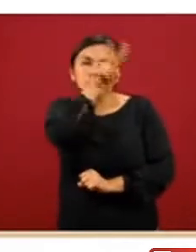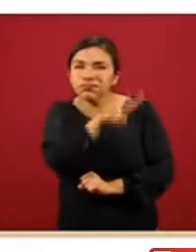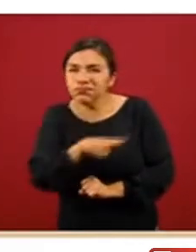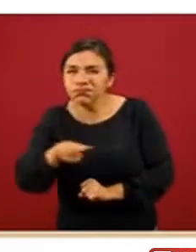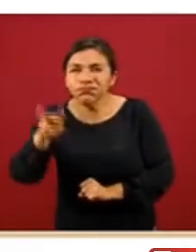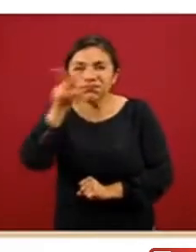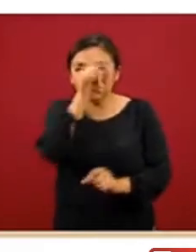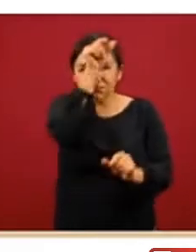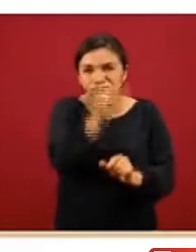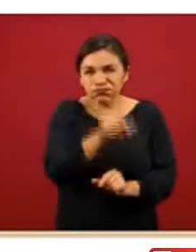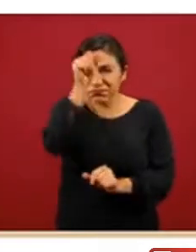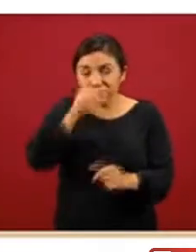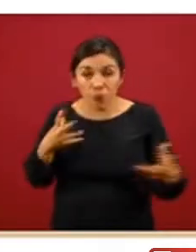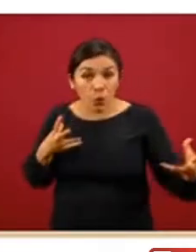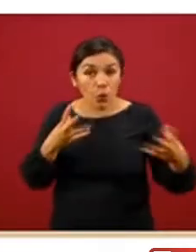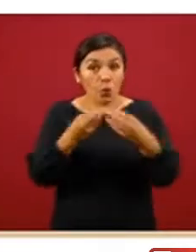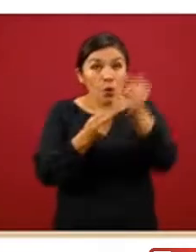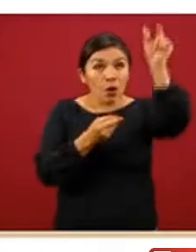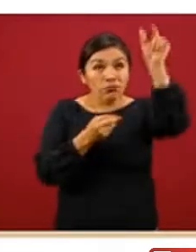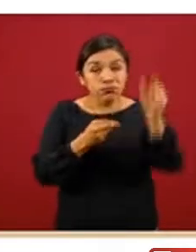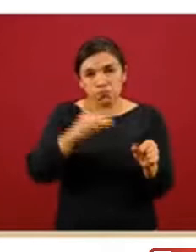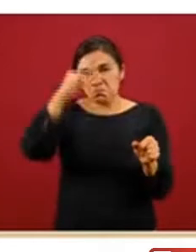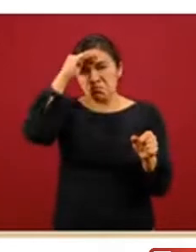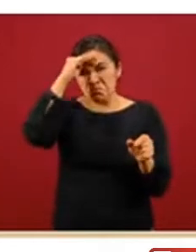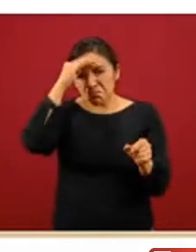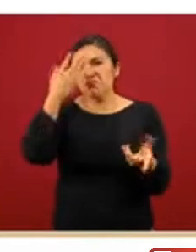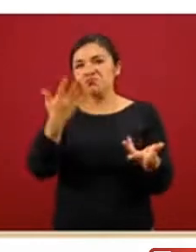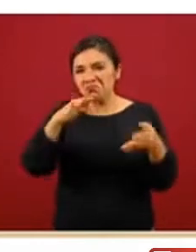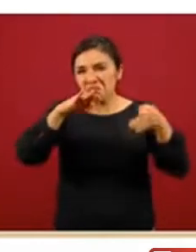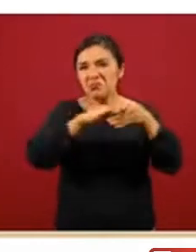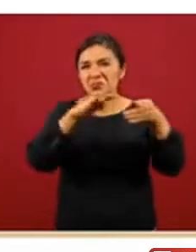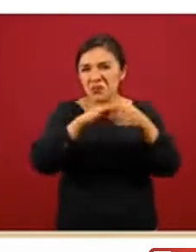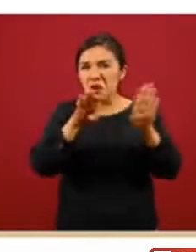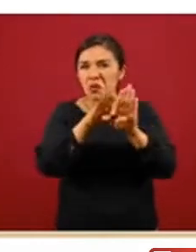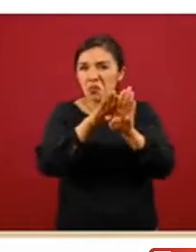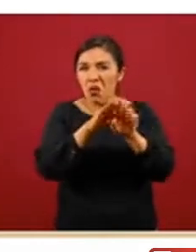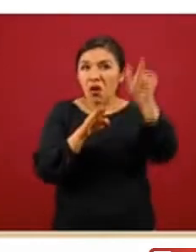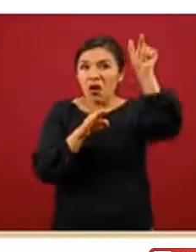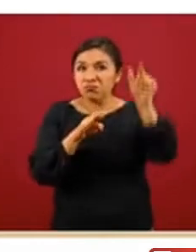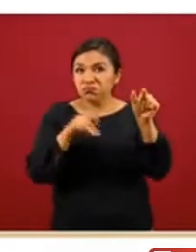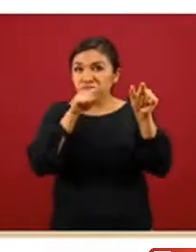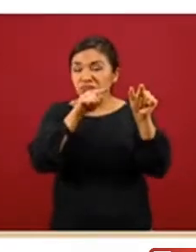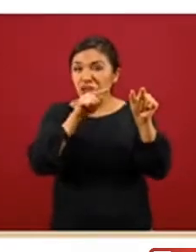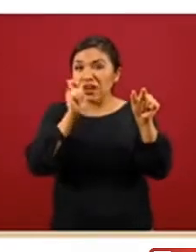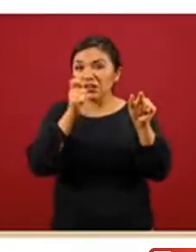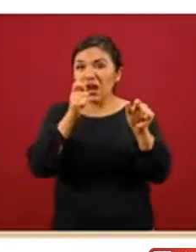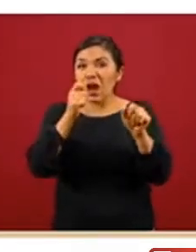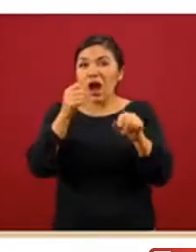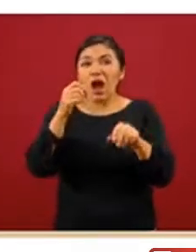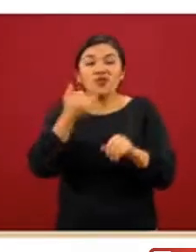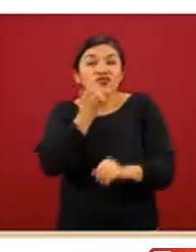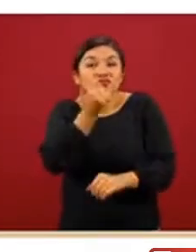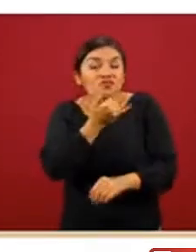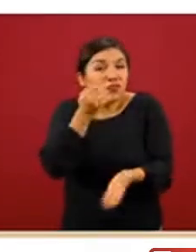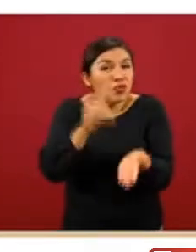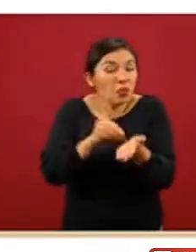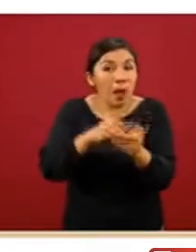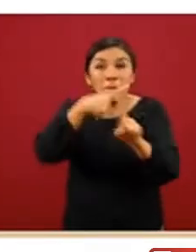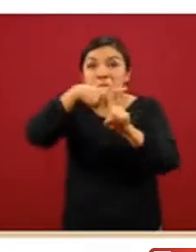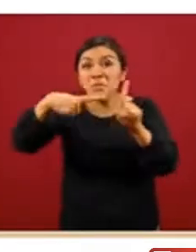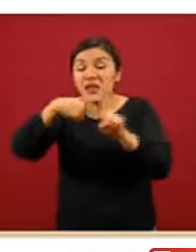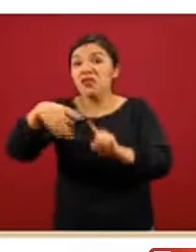las barras totales, pensando que al menos la mitad de estos casos que son sospechosos pueden